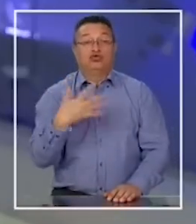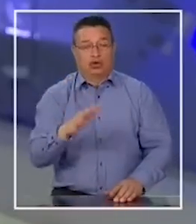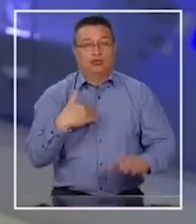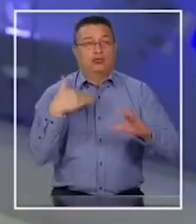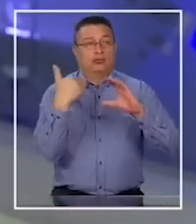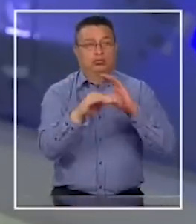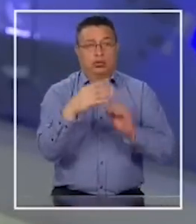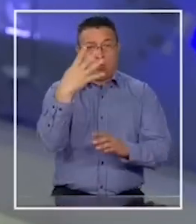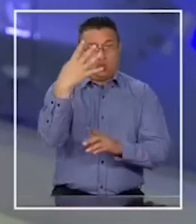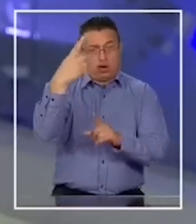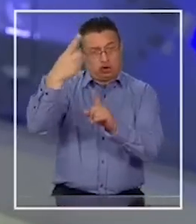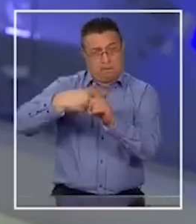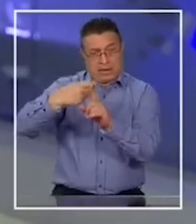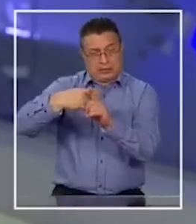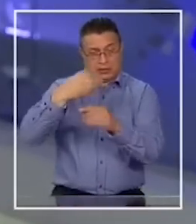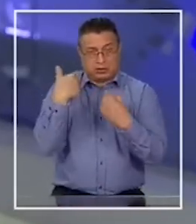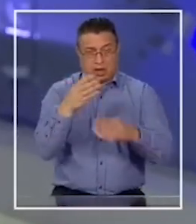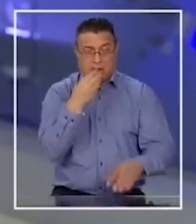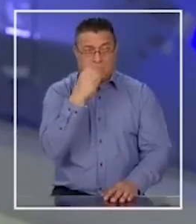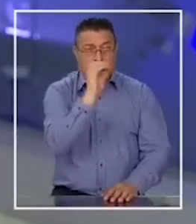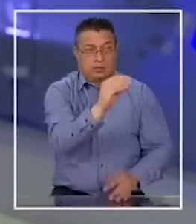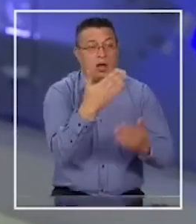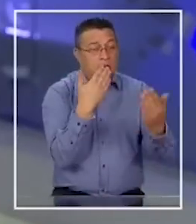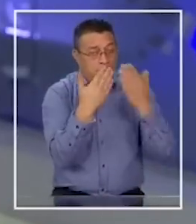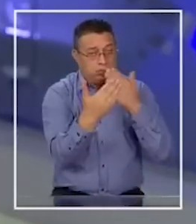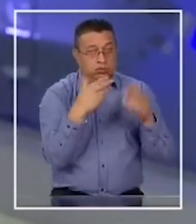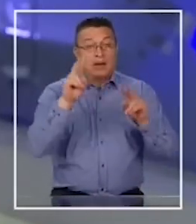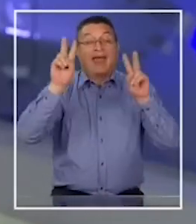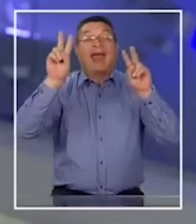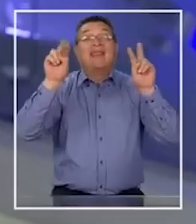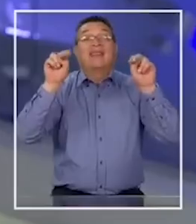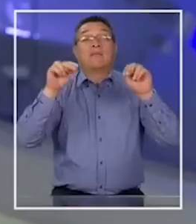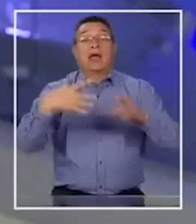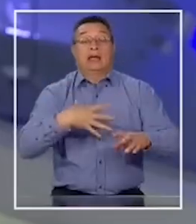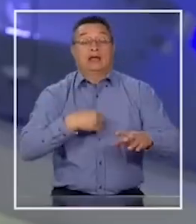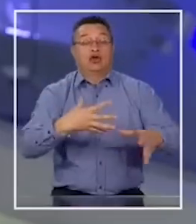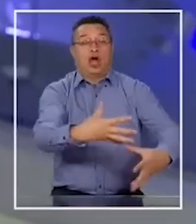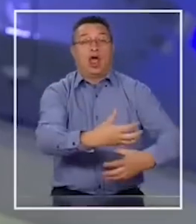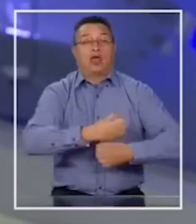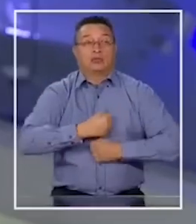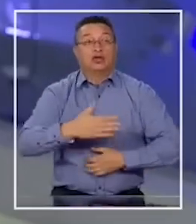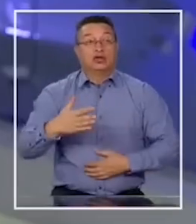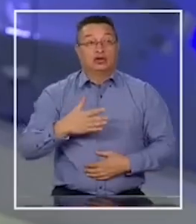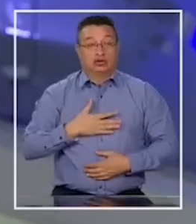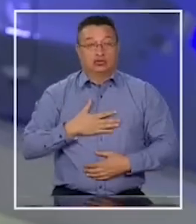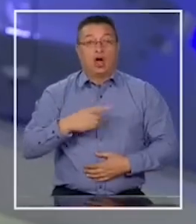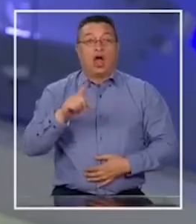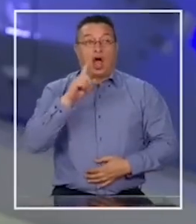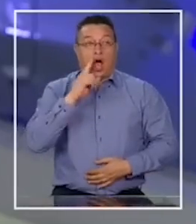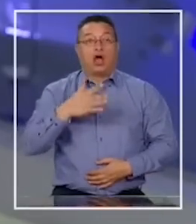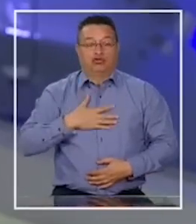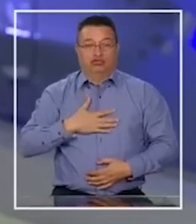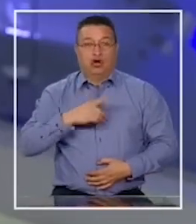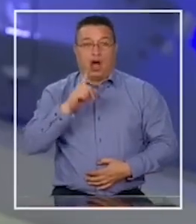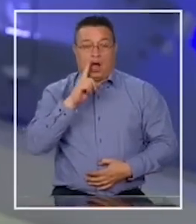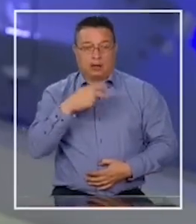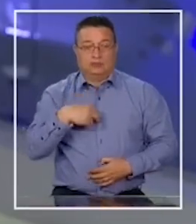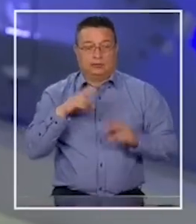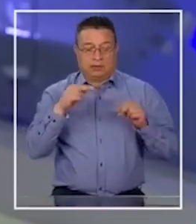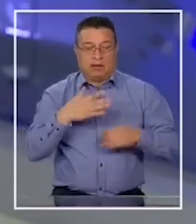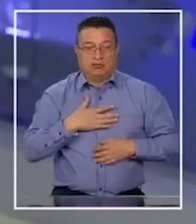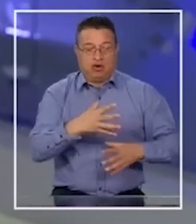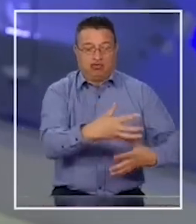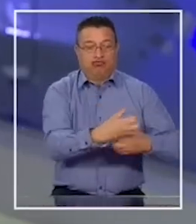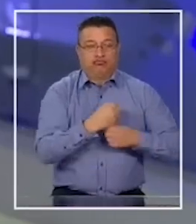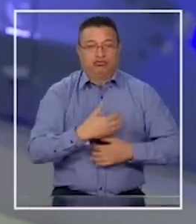cuatro meses Hablemos del tema de la adopción ustedes saben que yo vivo he vivido la maravilla la opción de términos personales